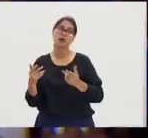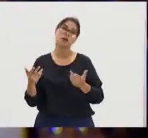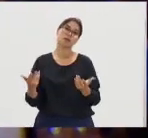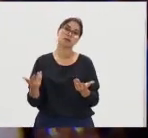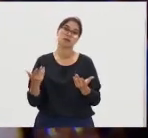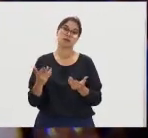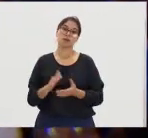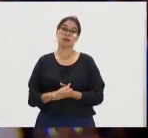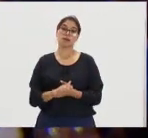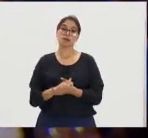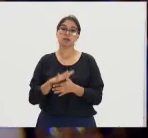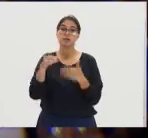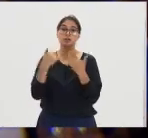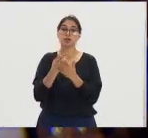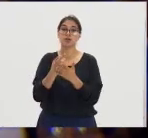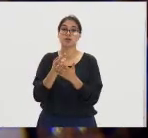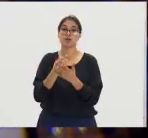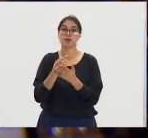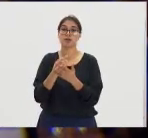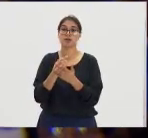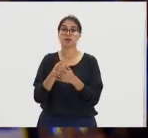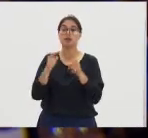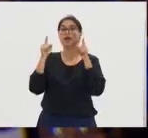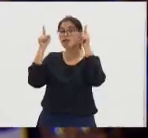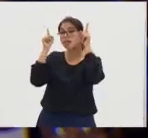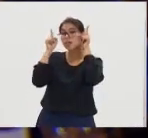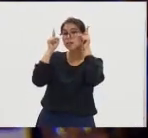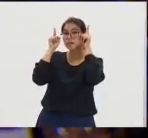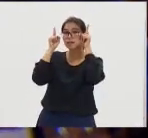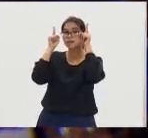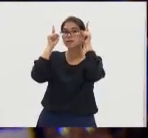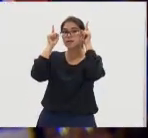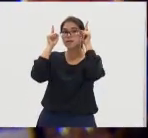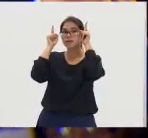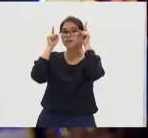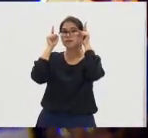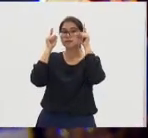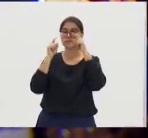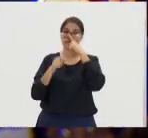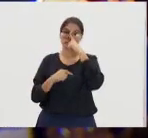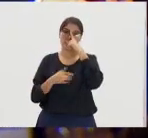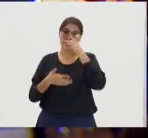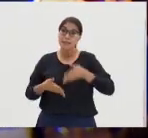Entonces, quien te contó se llama Natanás, hijo menor de Satanás.